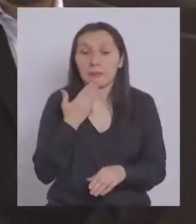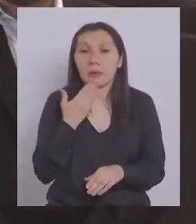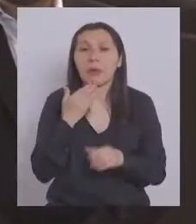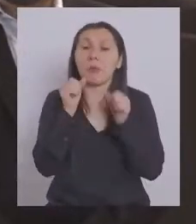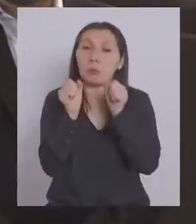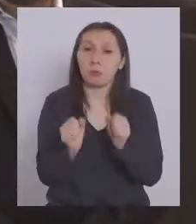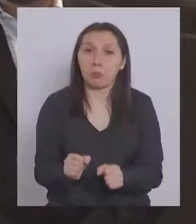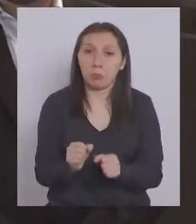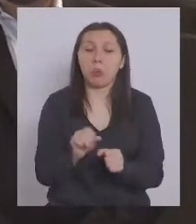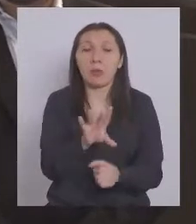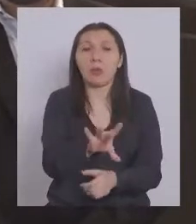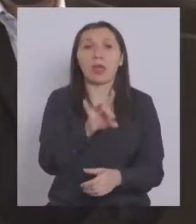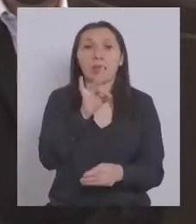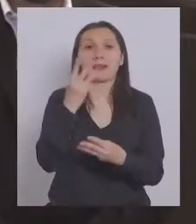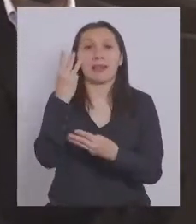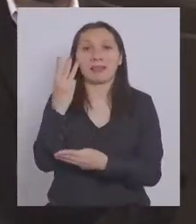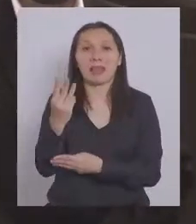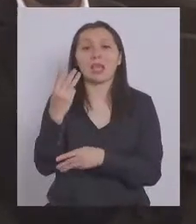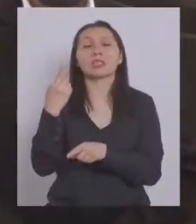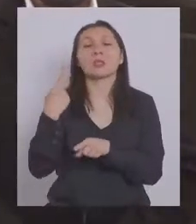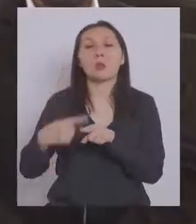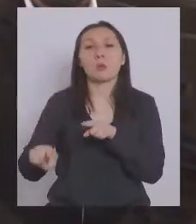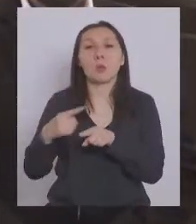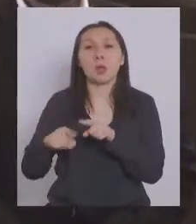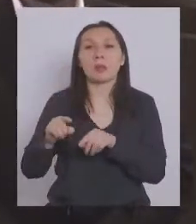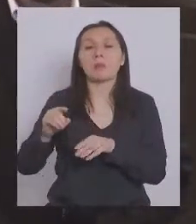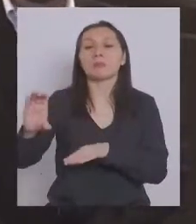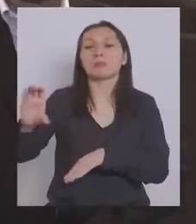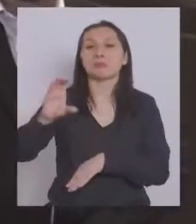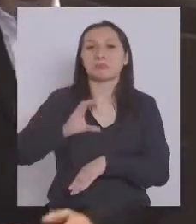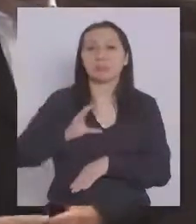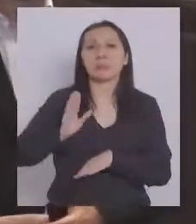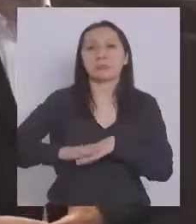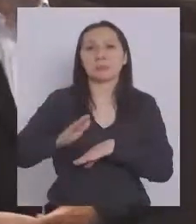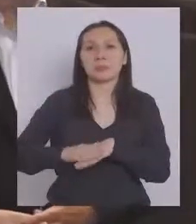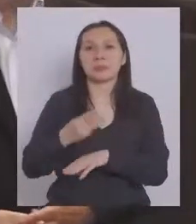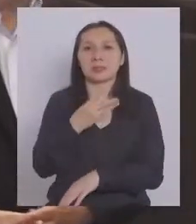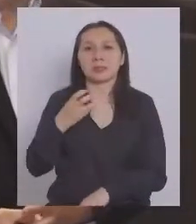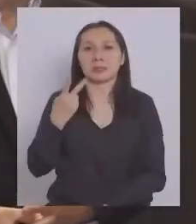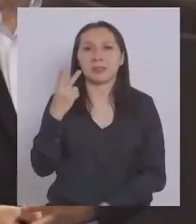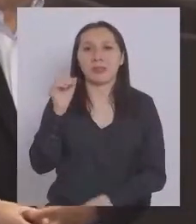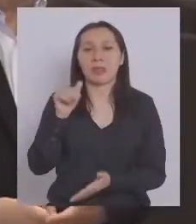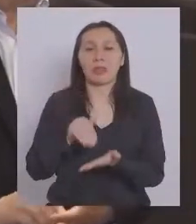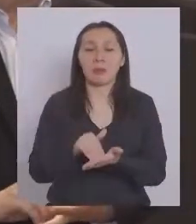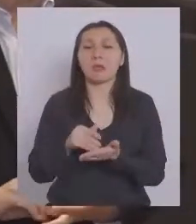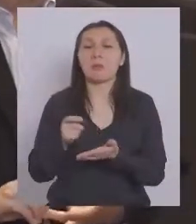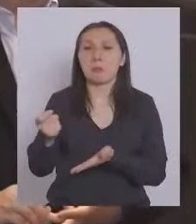Se puede optar a tres cuotas de préstamo de 320 mil pesos cada una